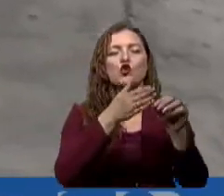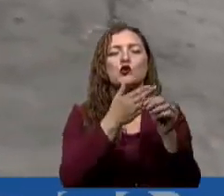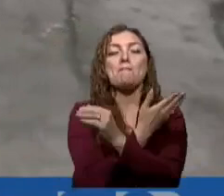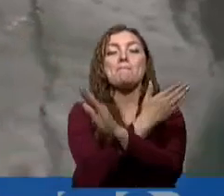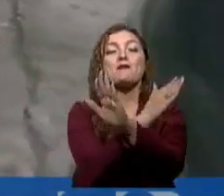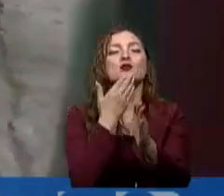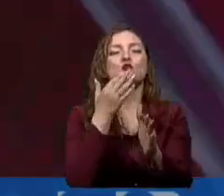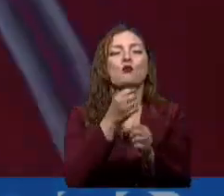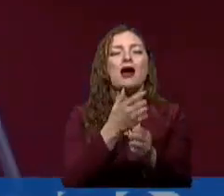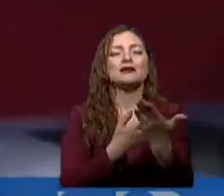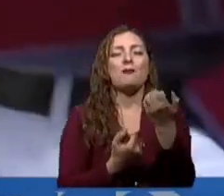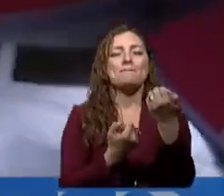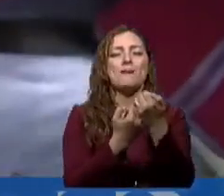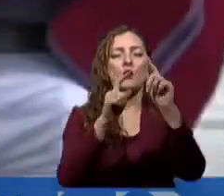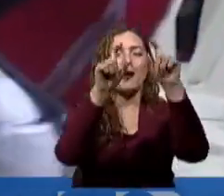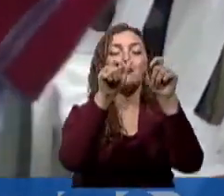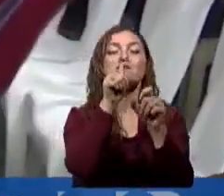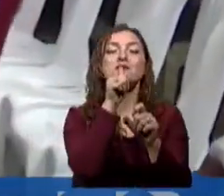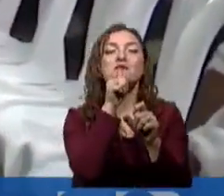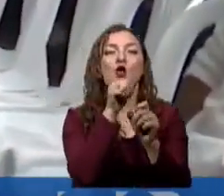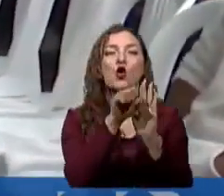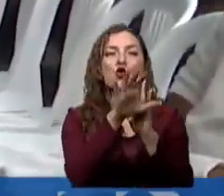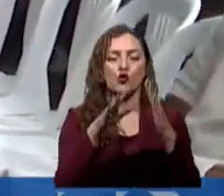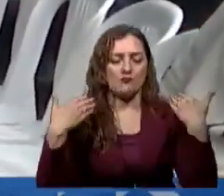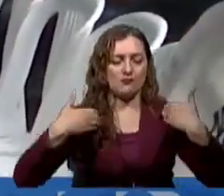lo hacen también con el apoyo de la empresa privada. Es la